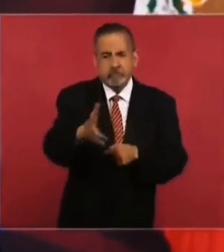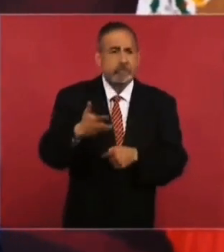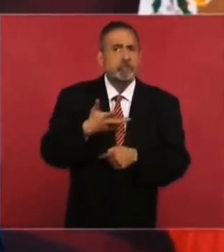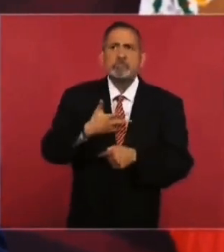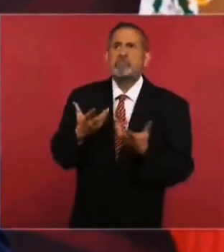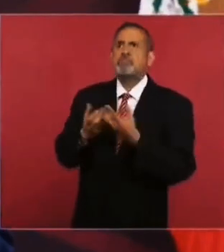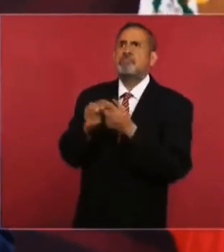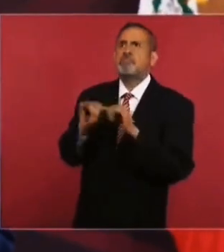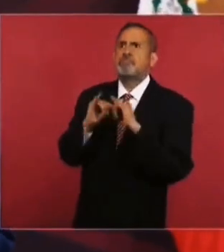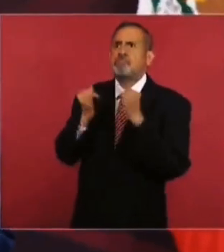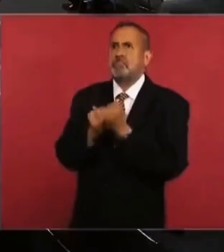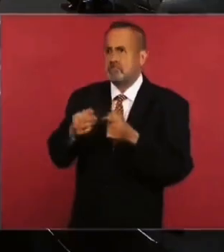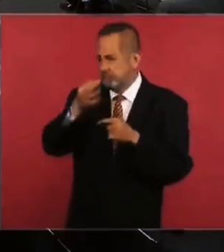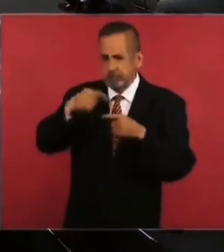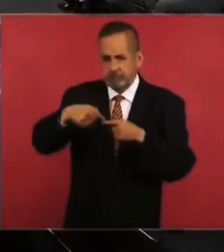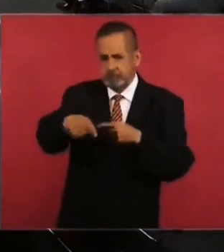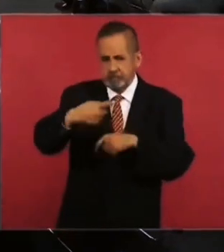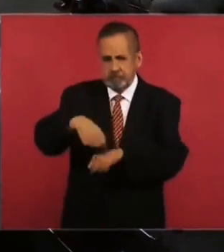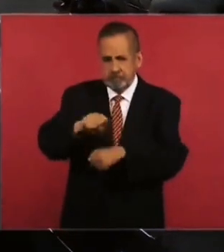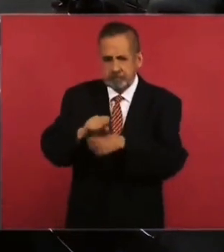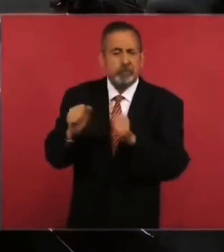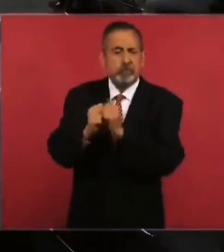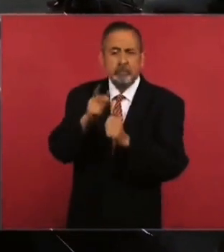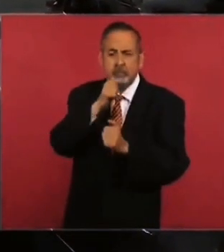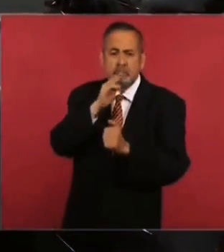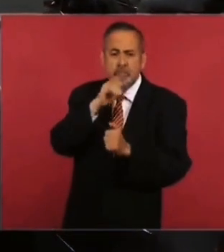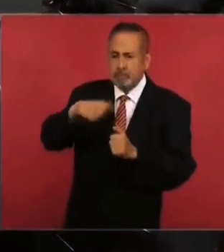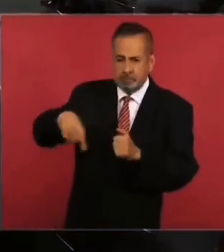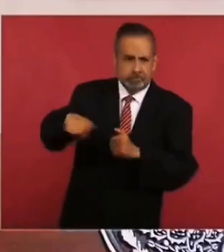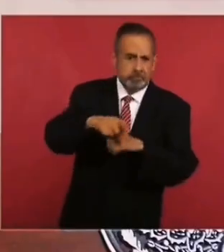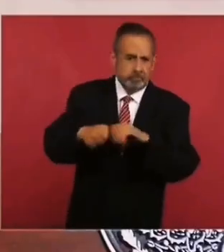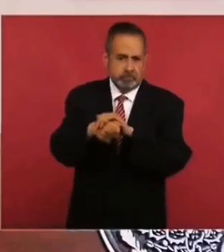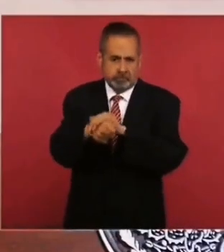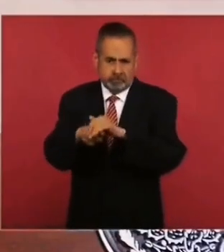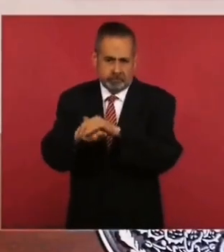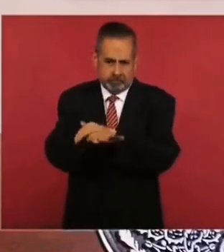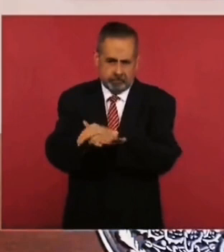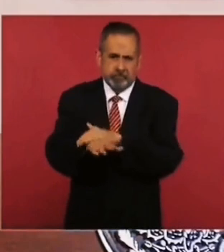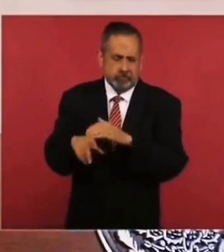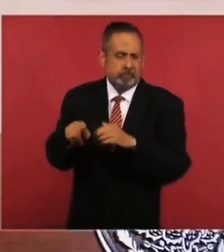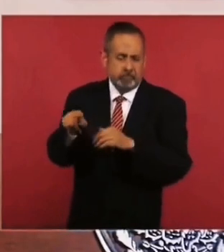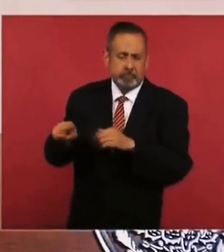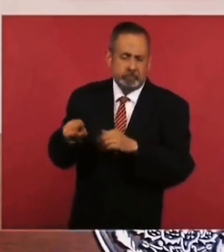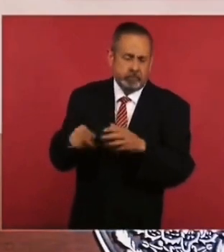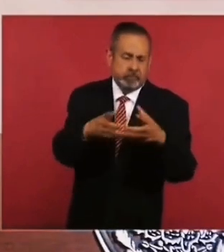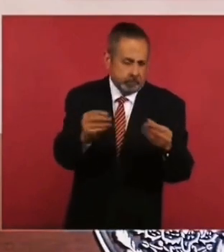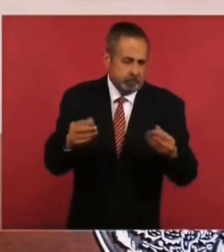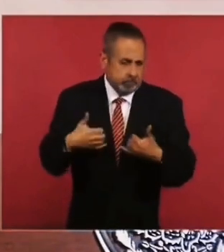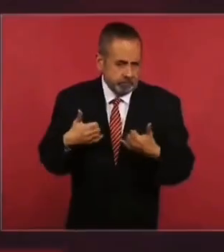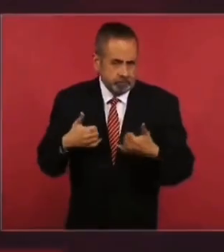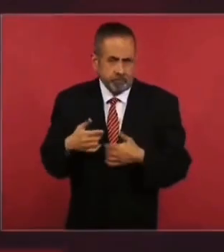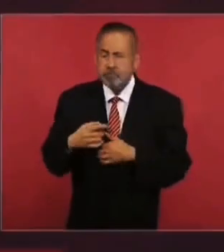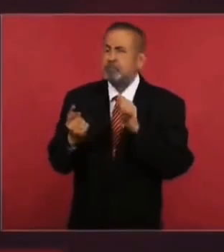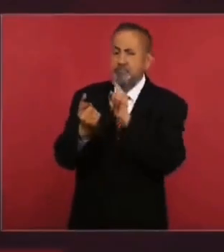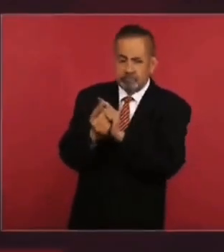reunión esta semana con los padres de los jóvenes desaparecidos de Ayotzinapa. Les